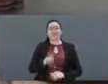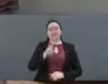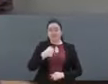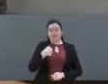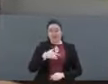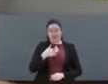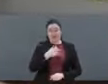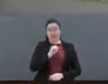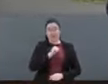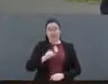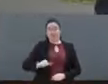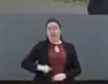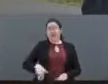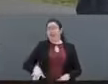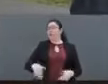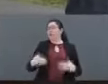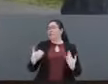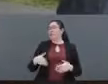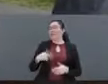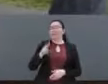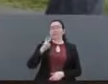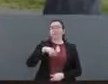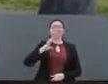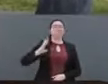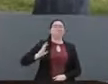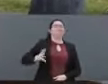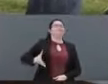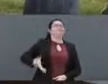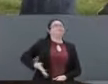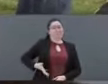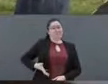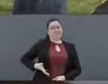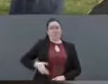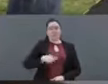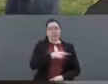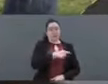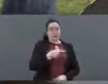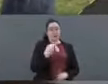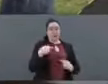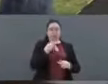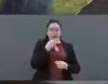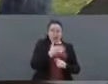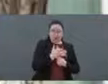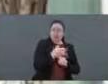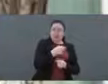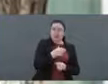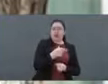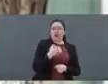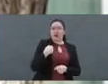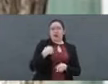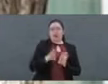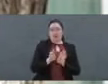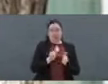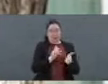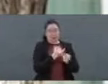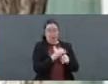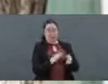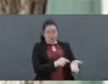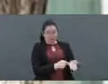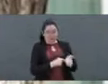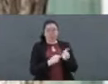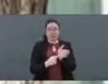alcalde me llena de satisfacción, de orgullo, poder decirle a la gente, sin elementos yo he estado presumiendo que hay